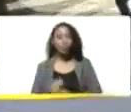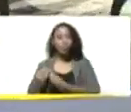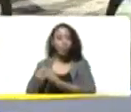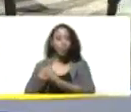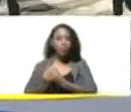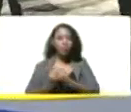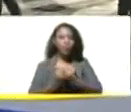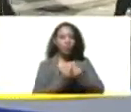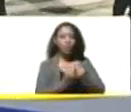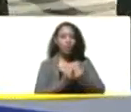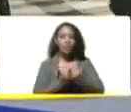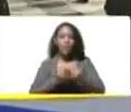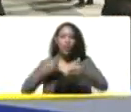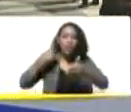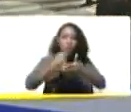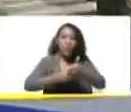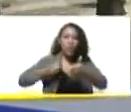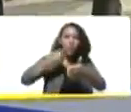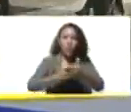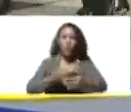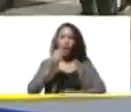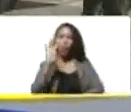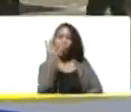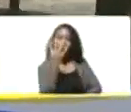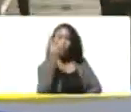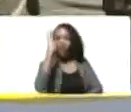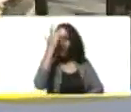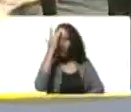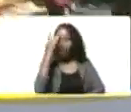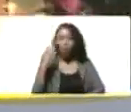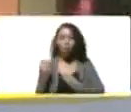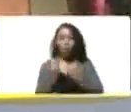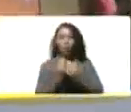acompañado de los combatientes del 4 de febrero,